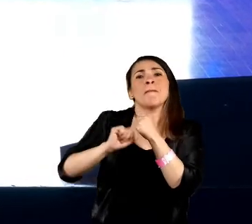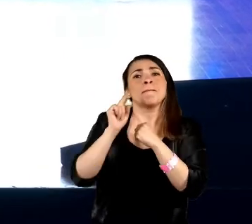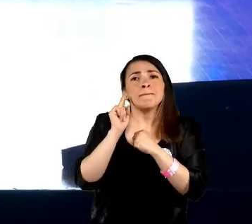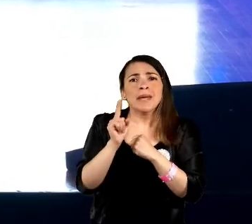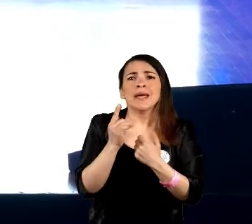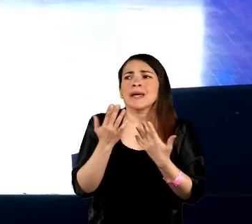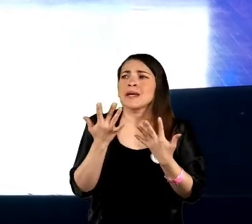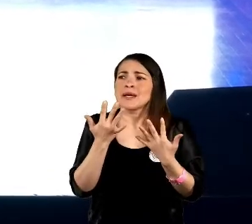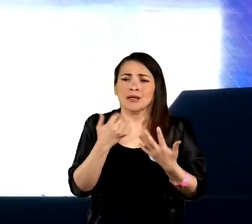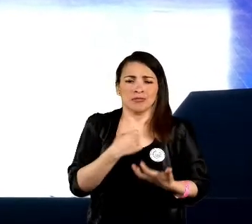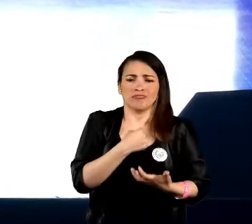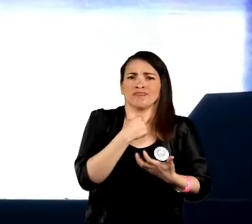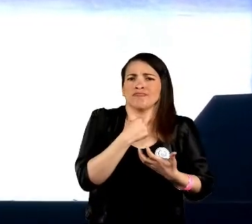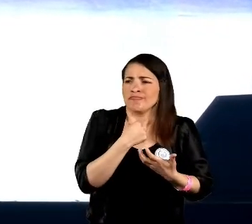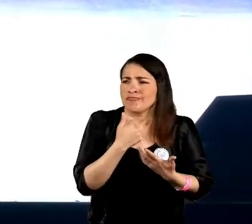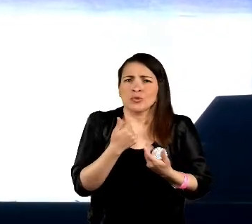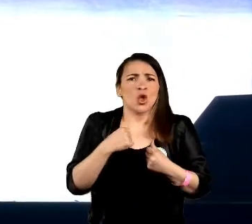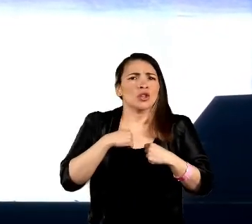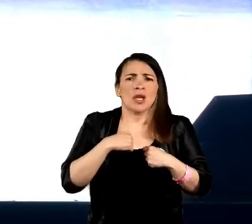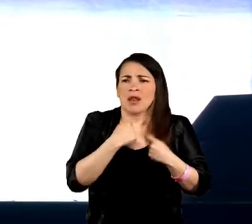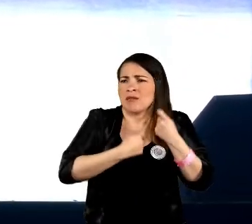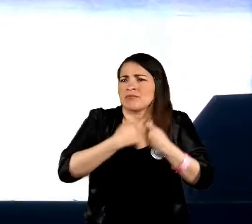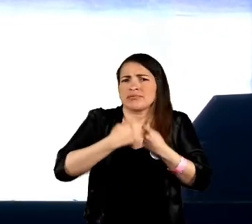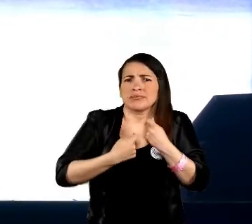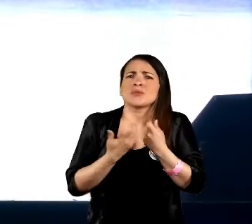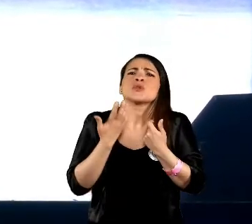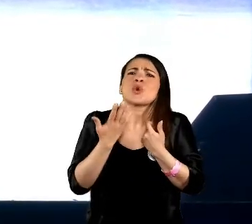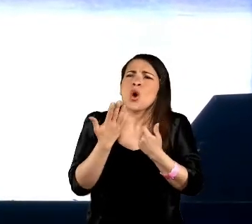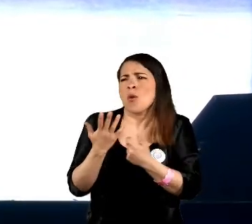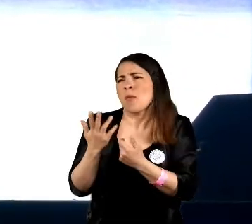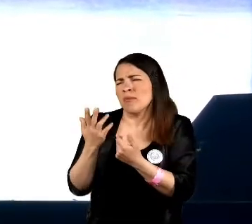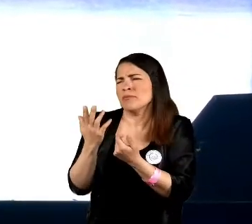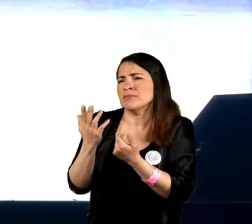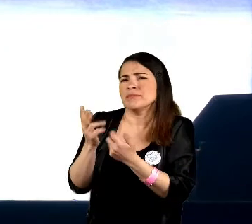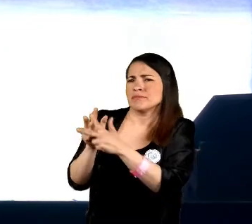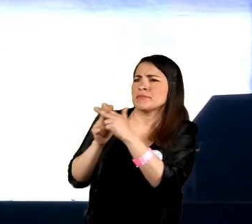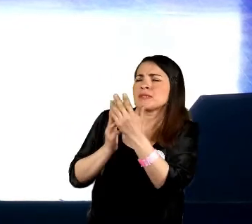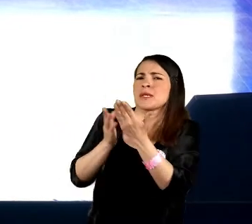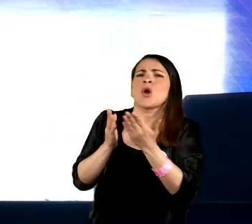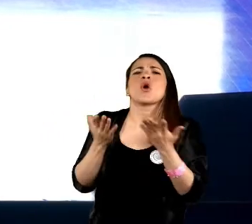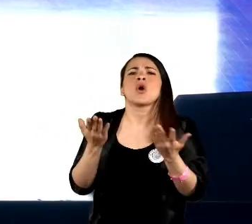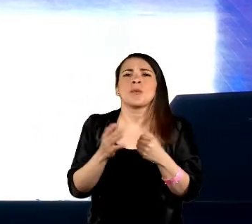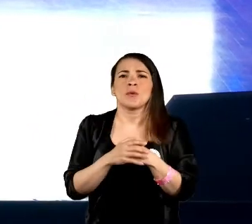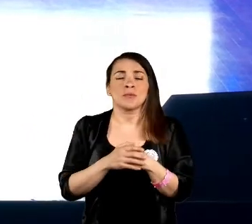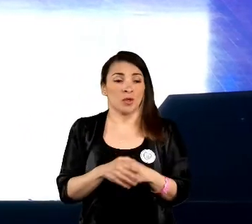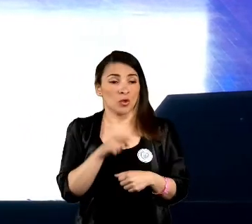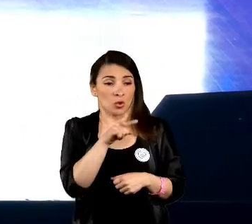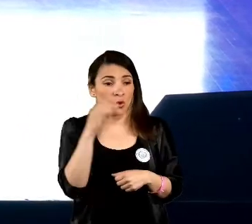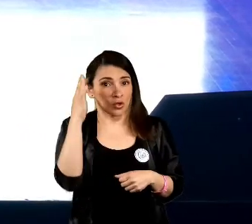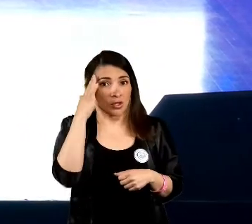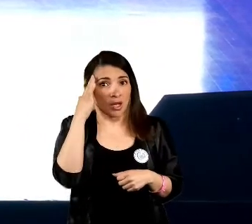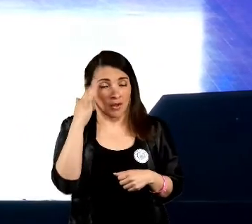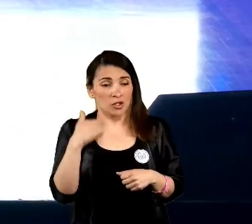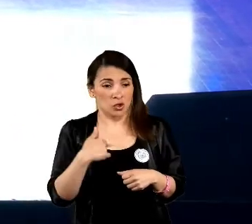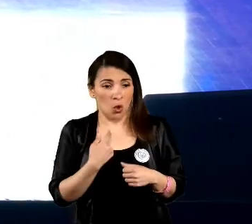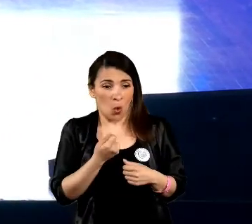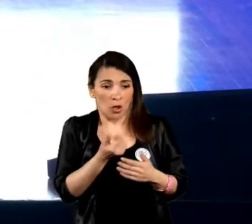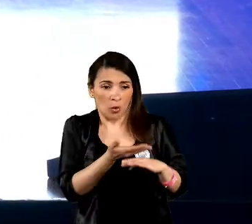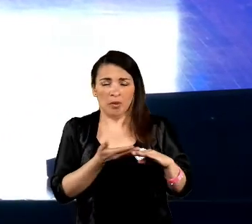apoyarse como podría llegar a obtener este servicio vos sabes mis valores Cuánto cuesta